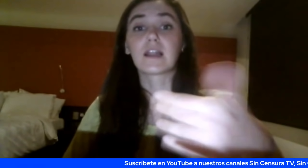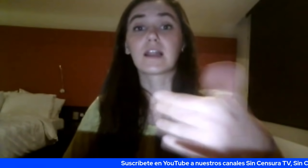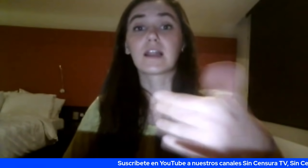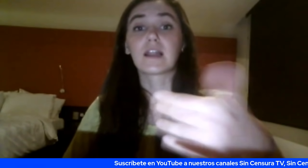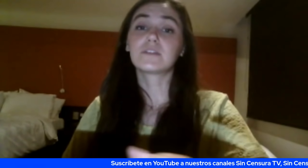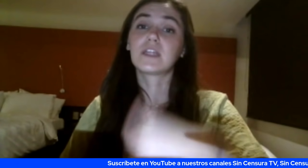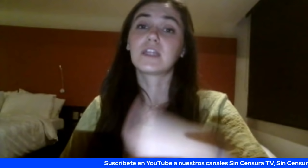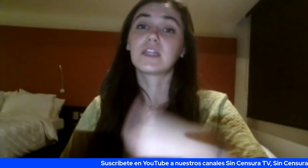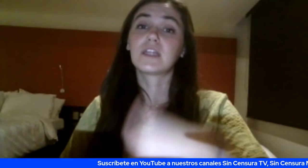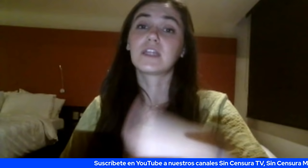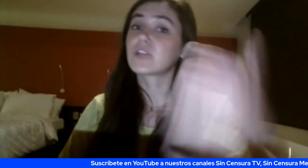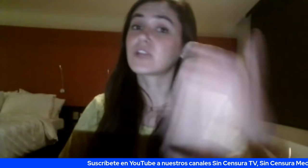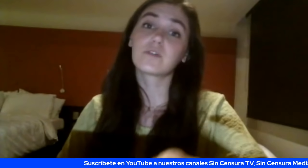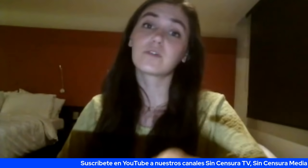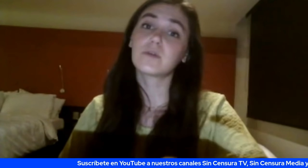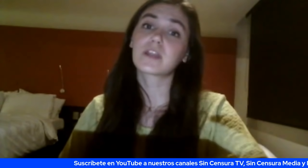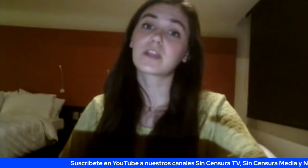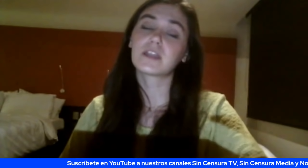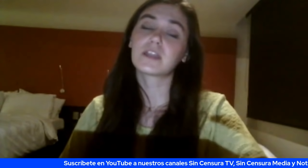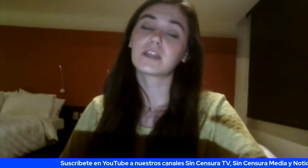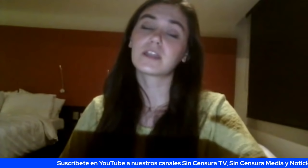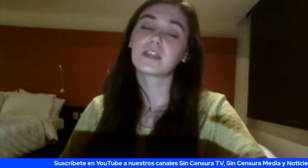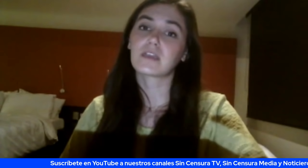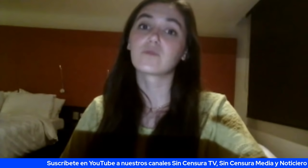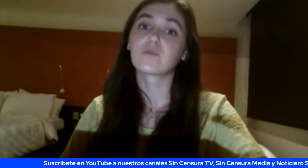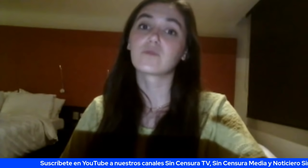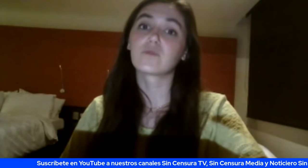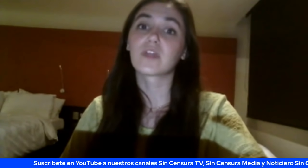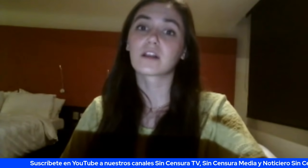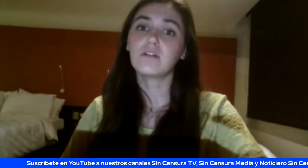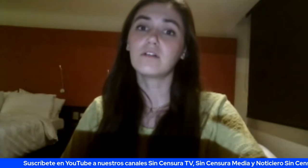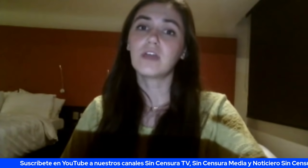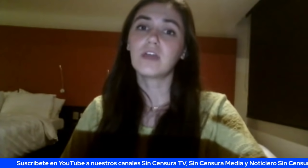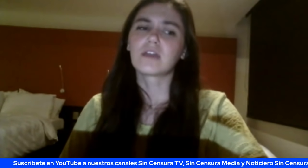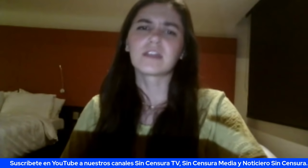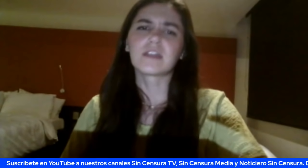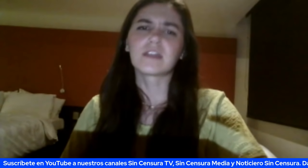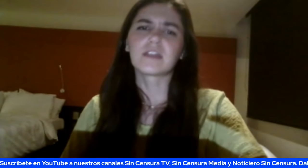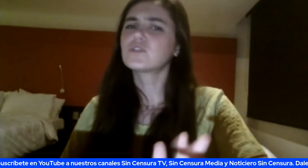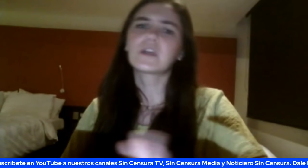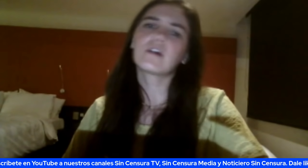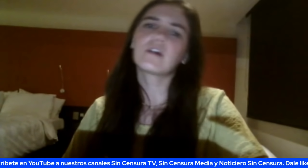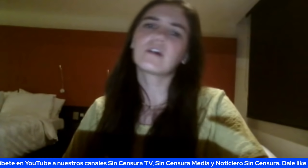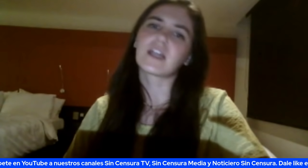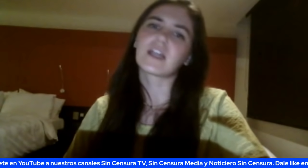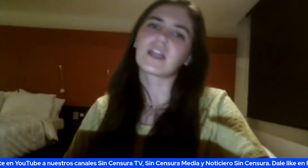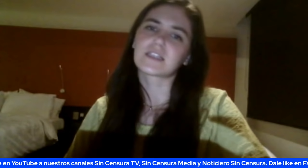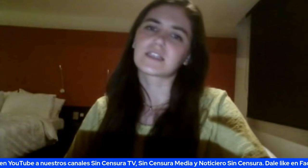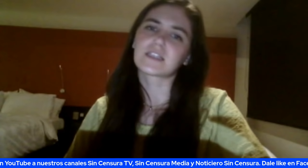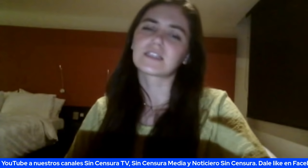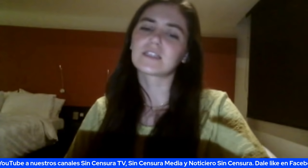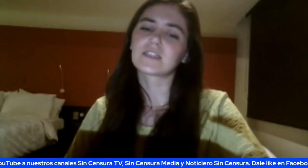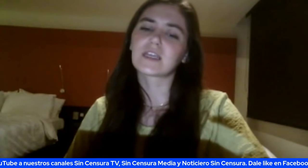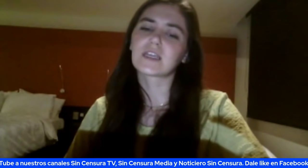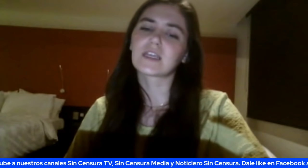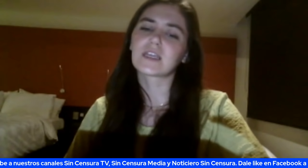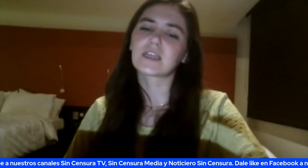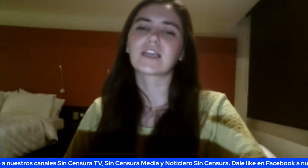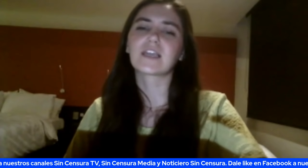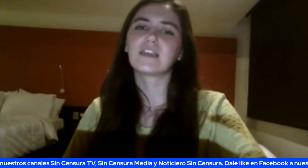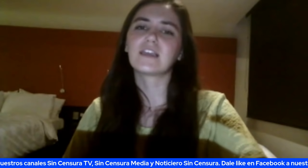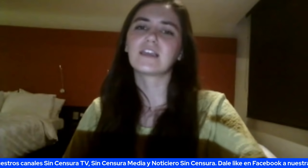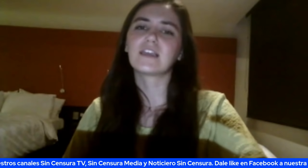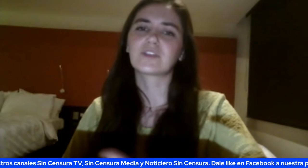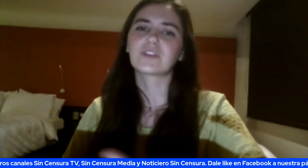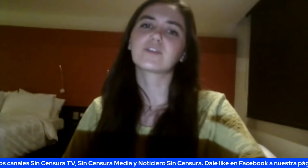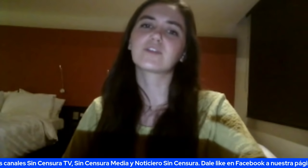a la revocación de mandato y podrían de nuevo perder su poder, ¿no? Tienen mucho miedo a las decisiones de la gente